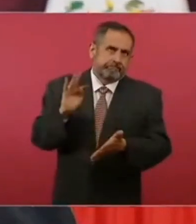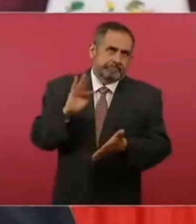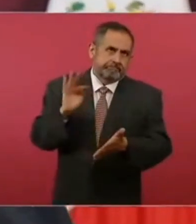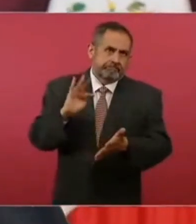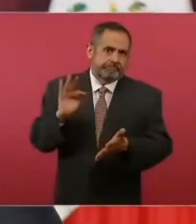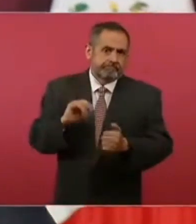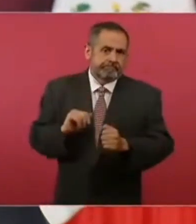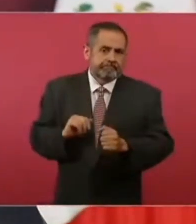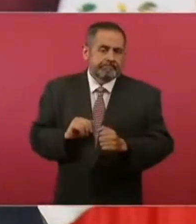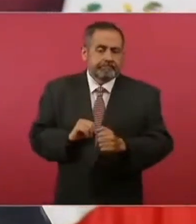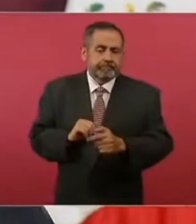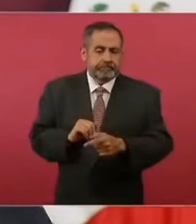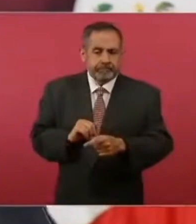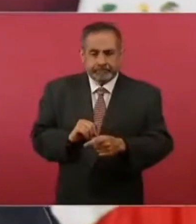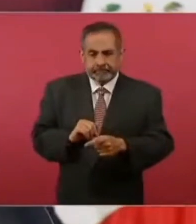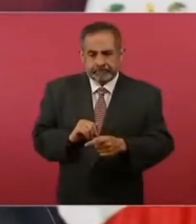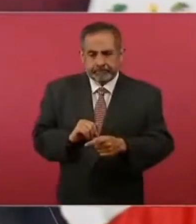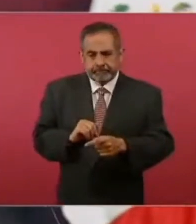El